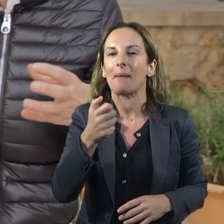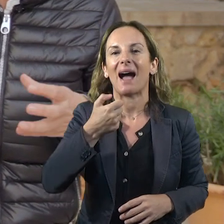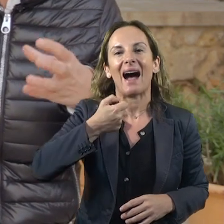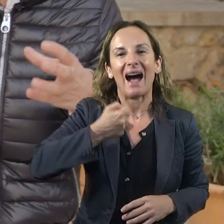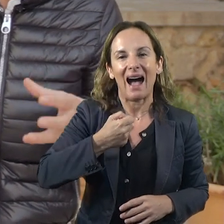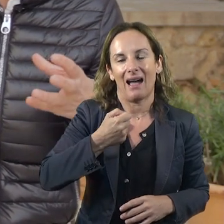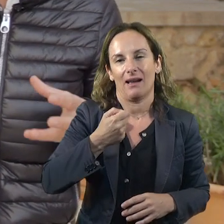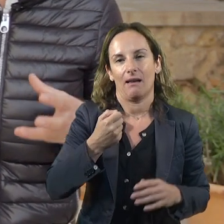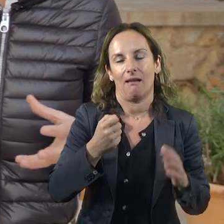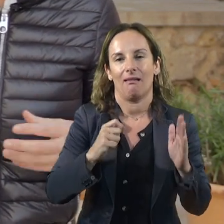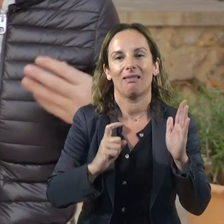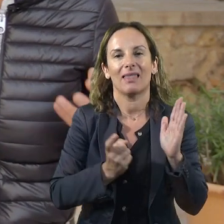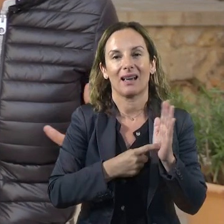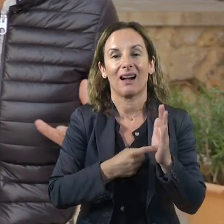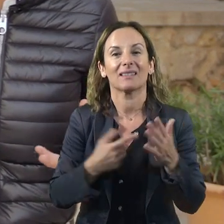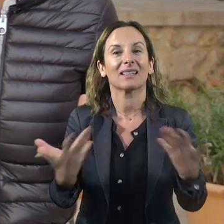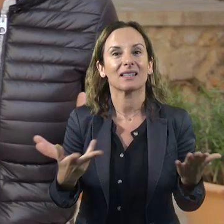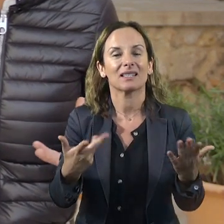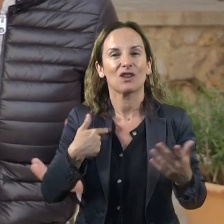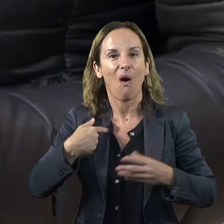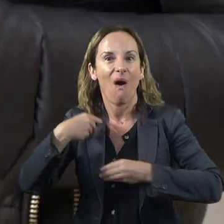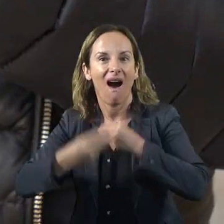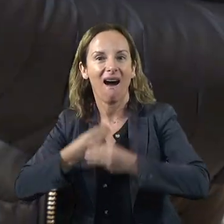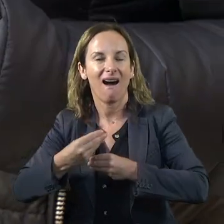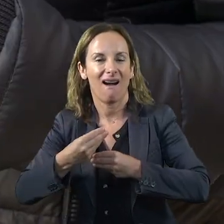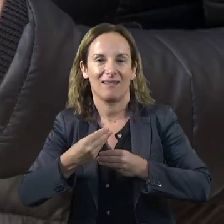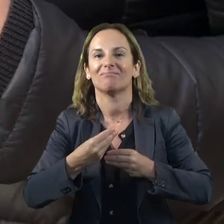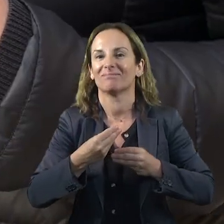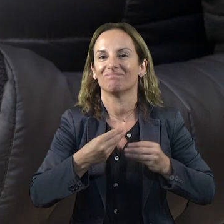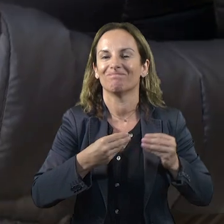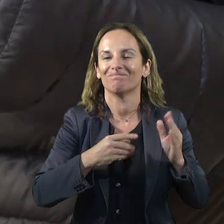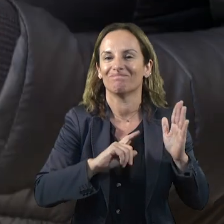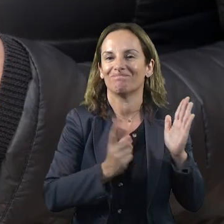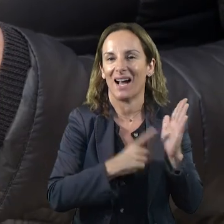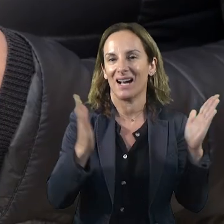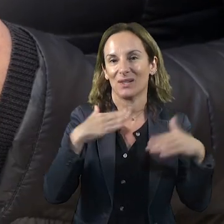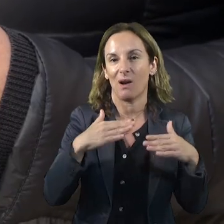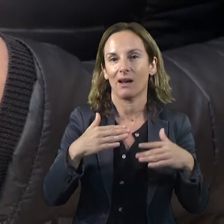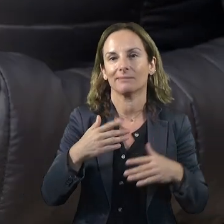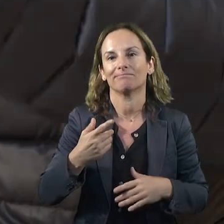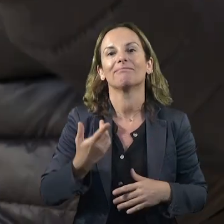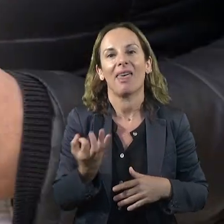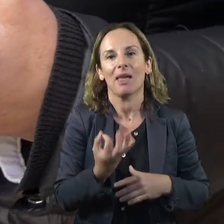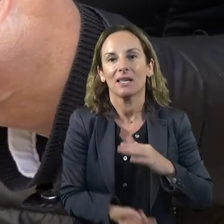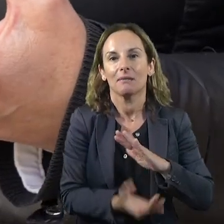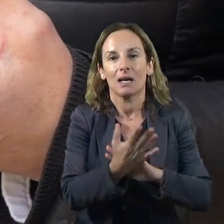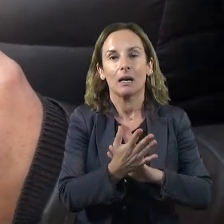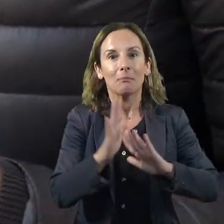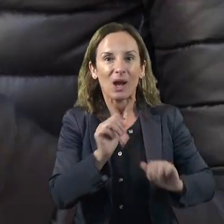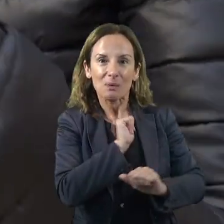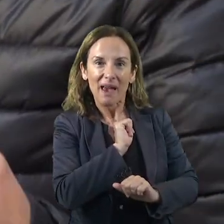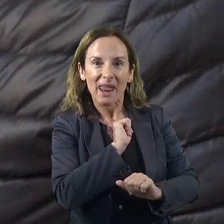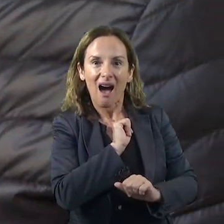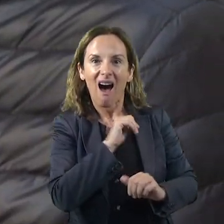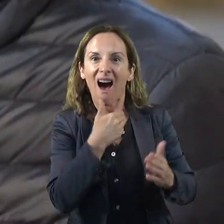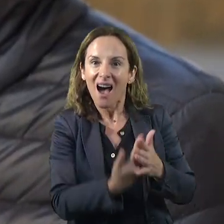No existe un marco legal para depende qué cosas y lo tienes que crear. Y la única manera de crearlo es haciéndolo.